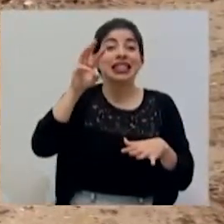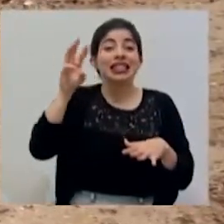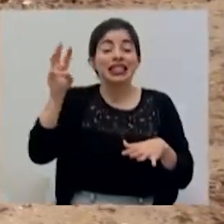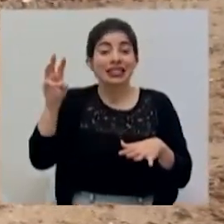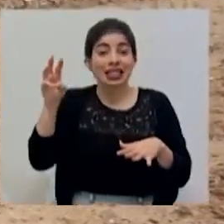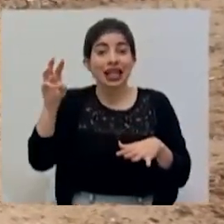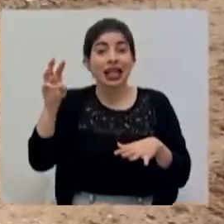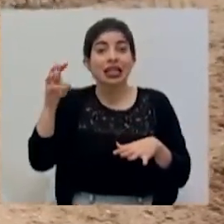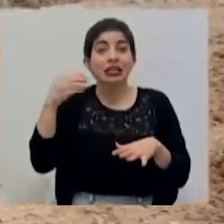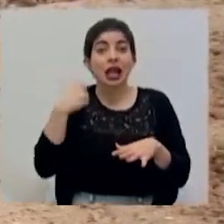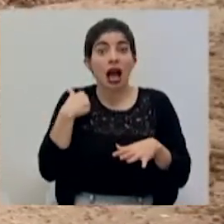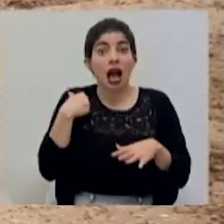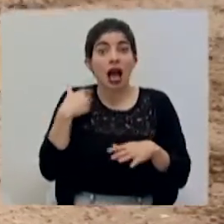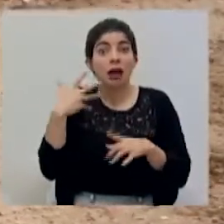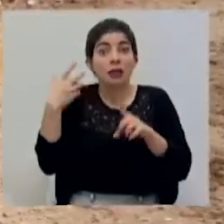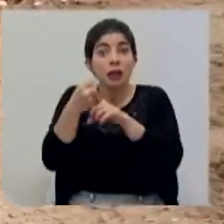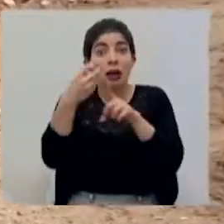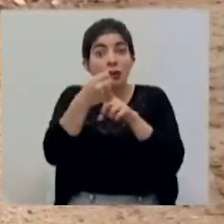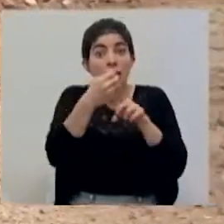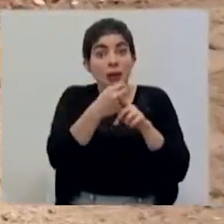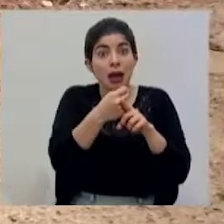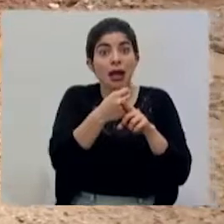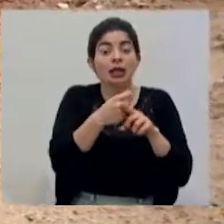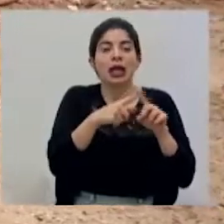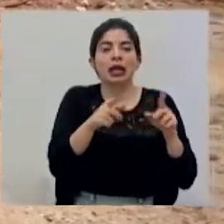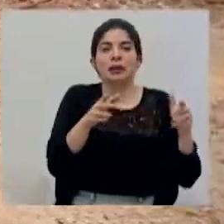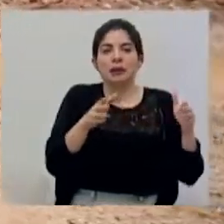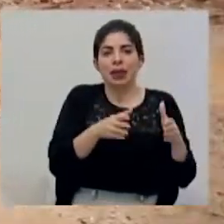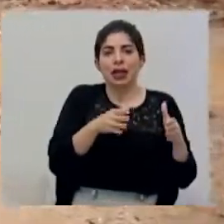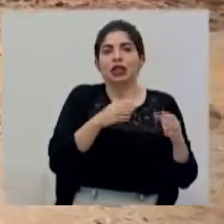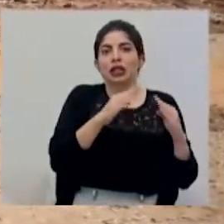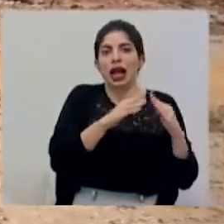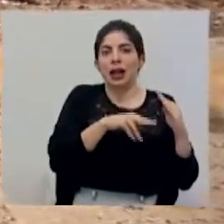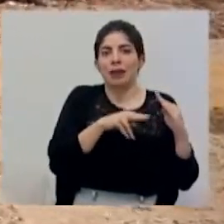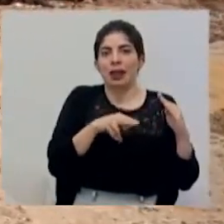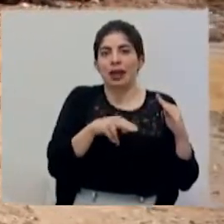presentaron reportes de afectación y fue necesario